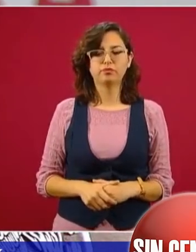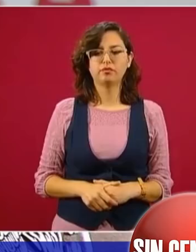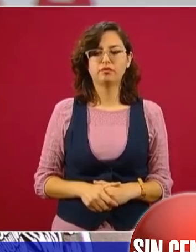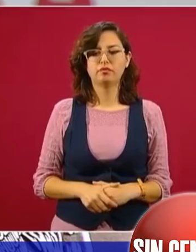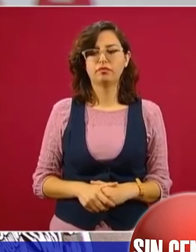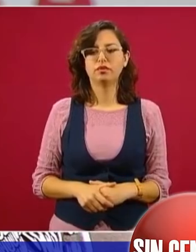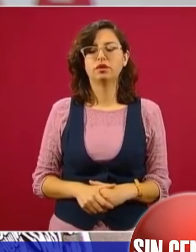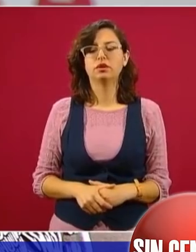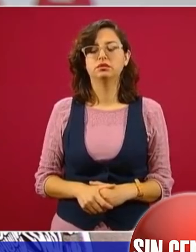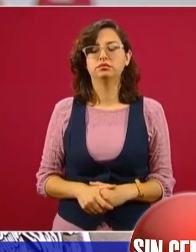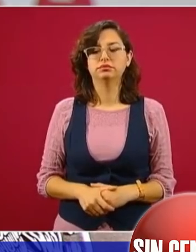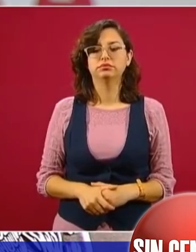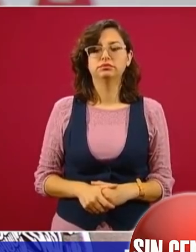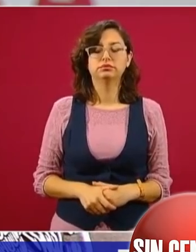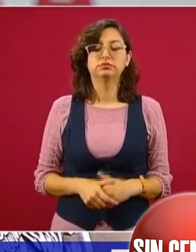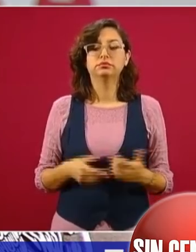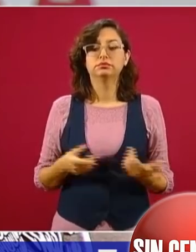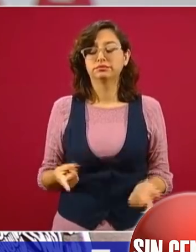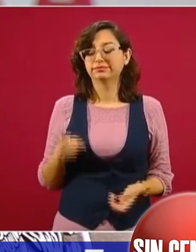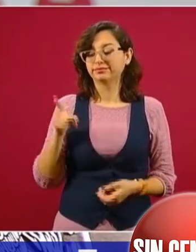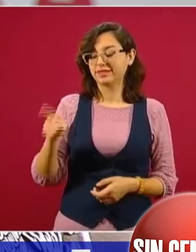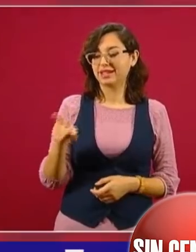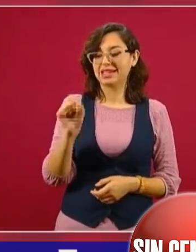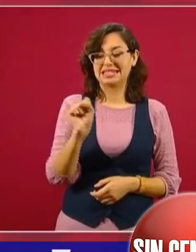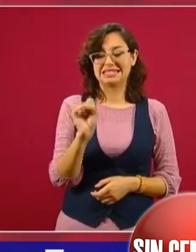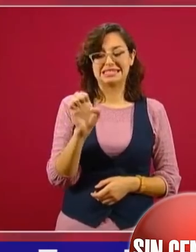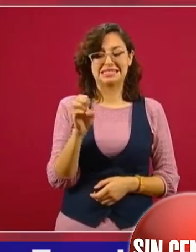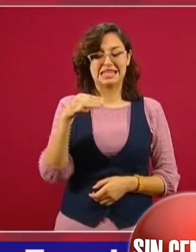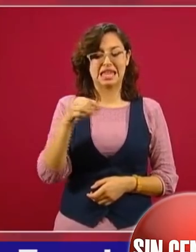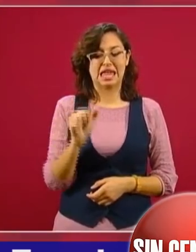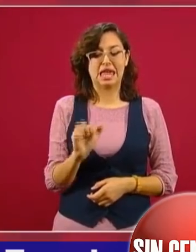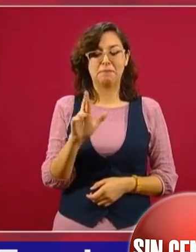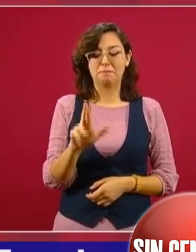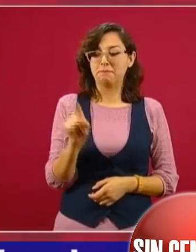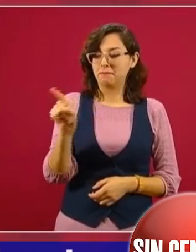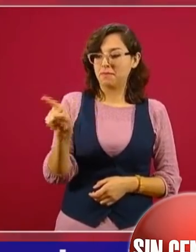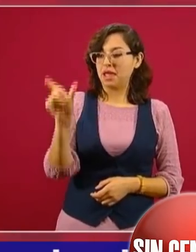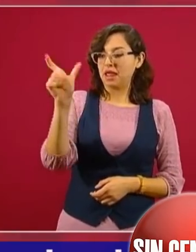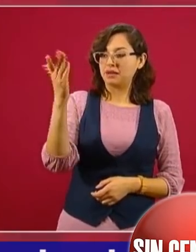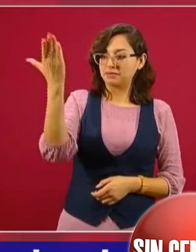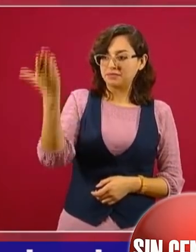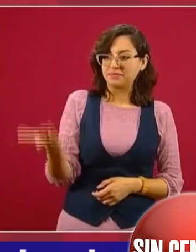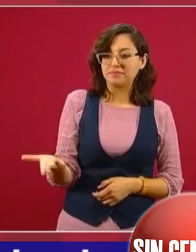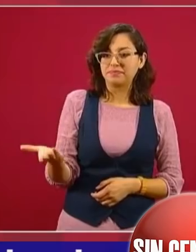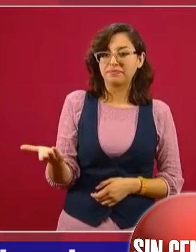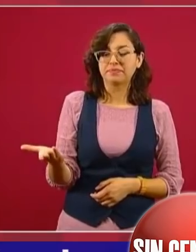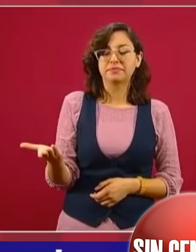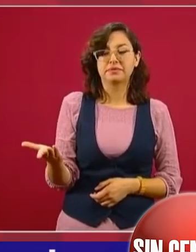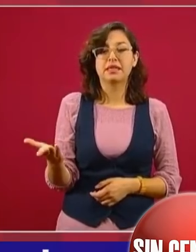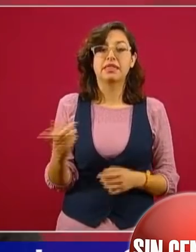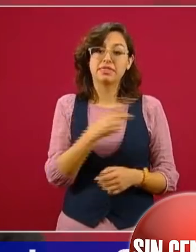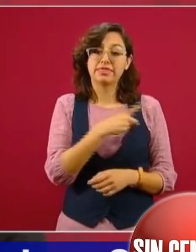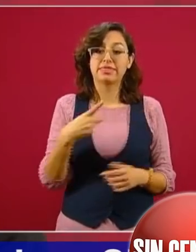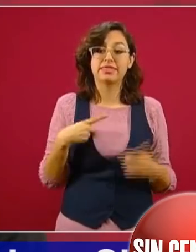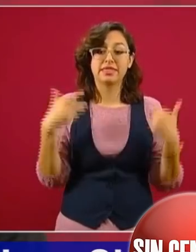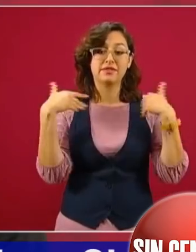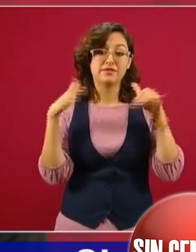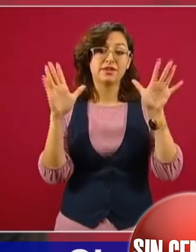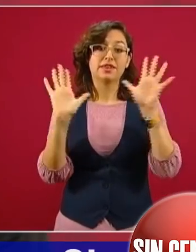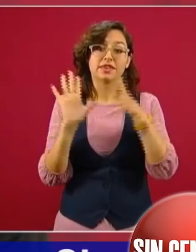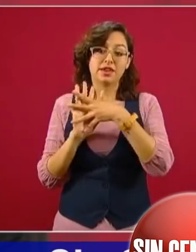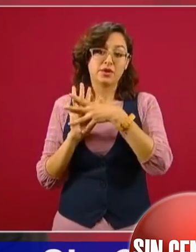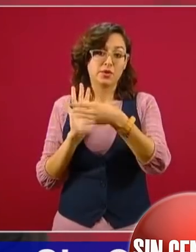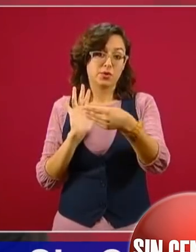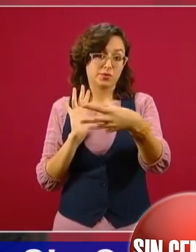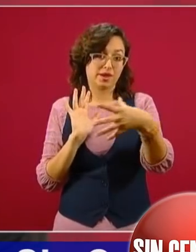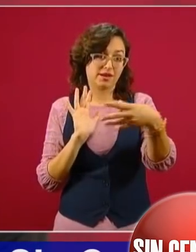un buen ejemplo que tiene la Marina, que se debería de seguir, pero por particulares.